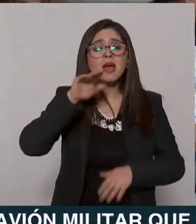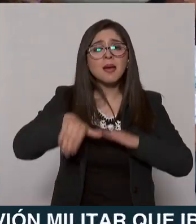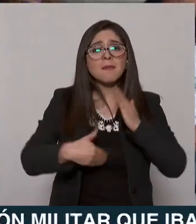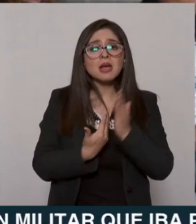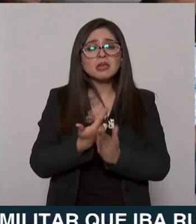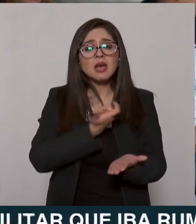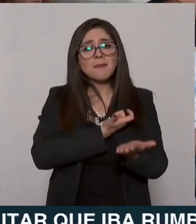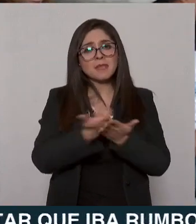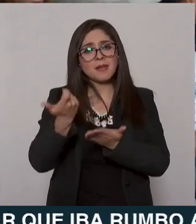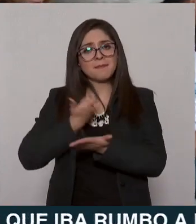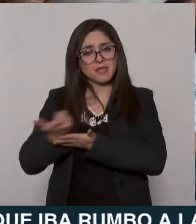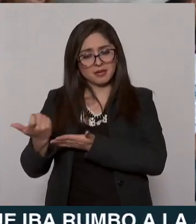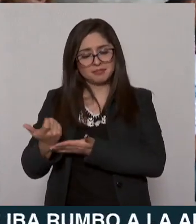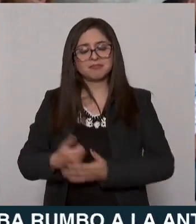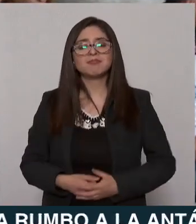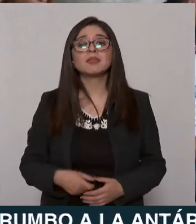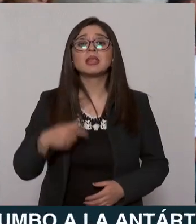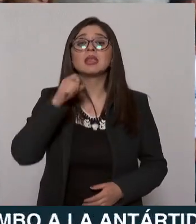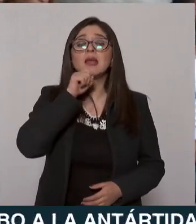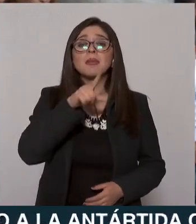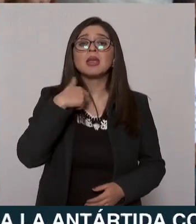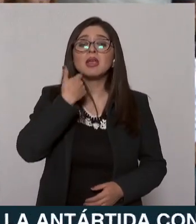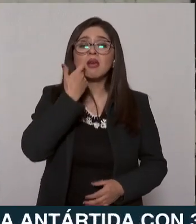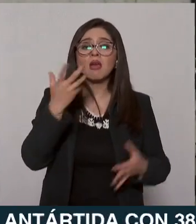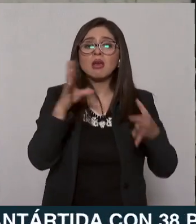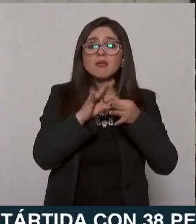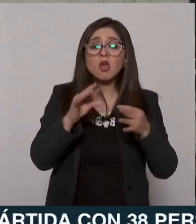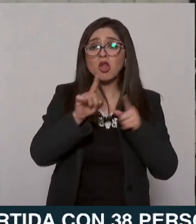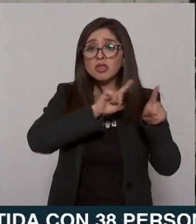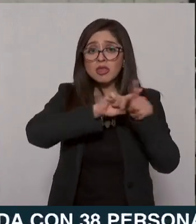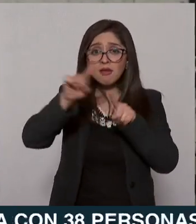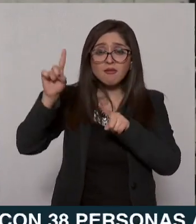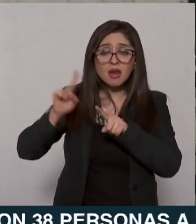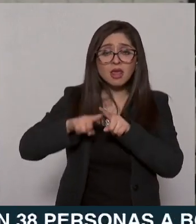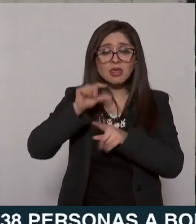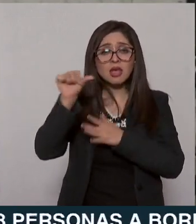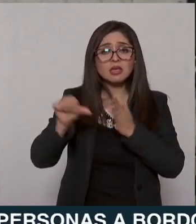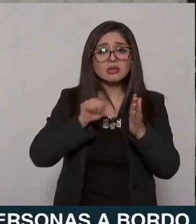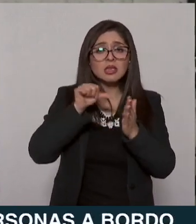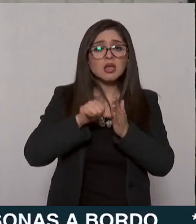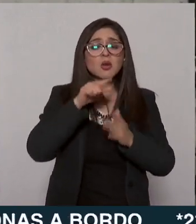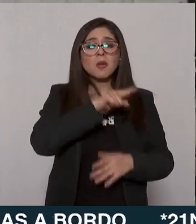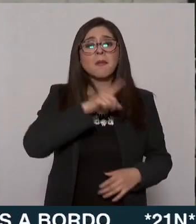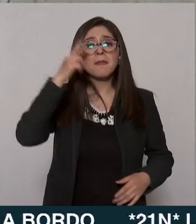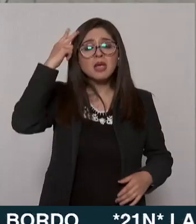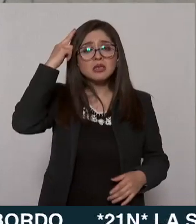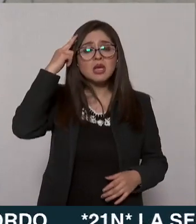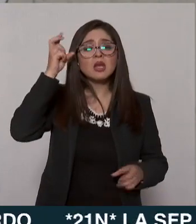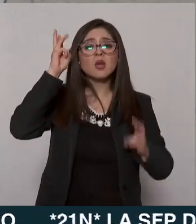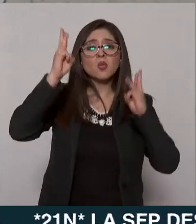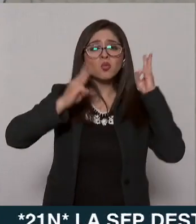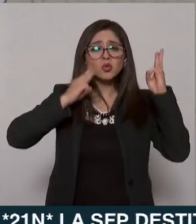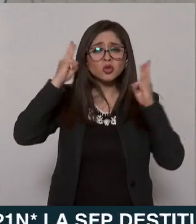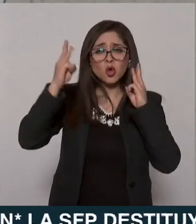quisiera aclarar que no todos los centros de trabajo de Bellas Artes, museos y demás